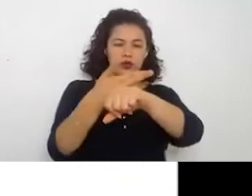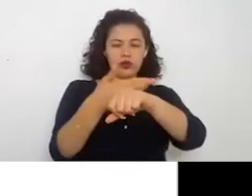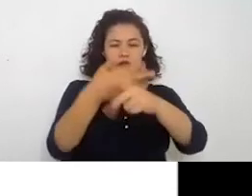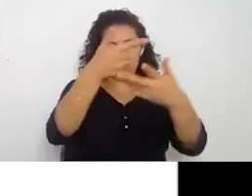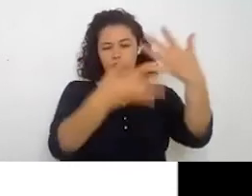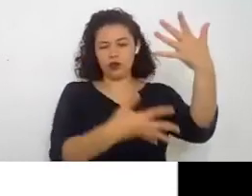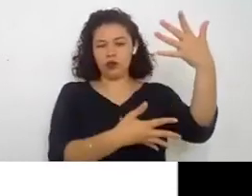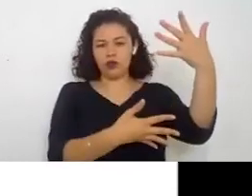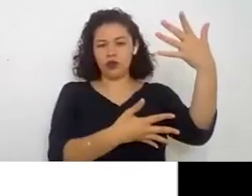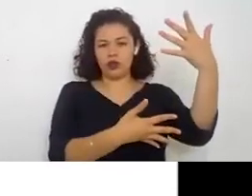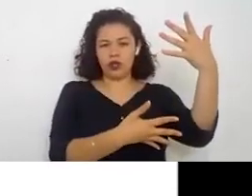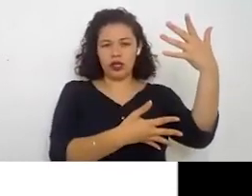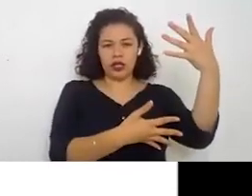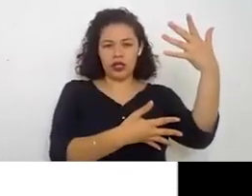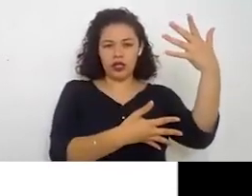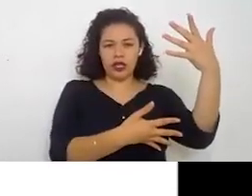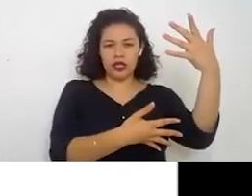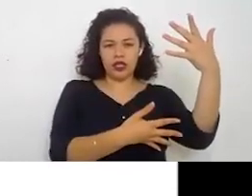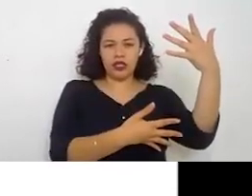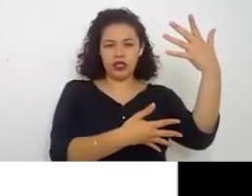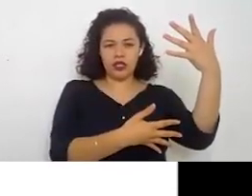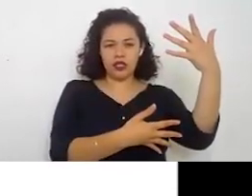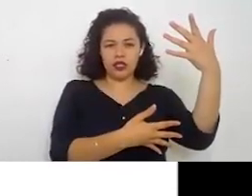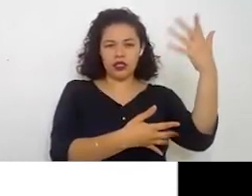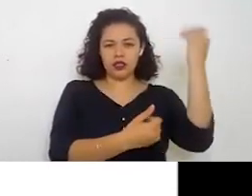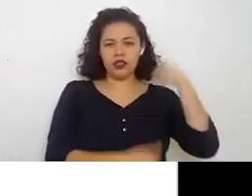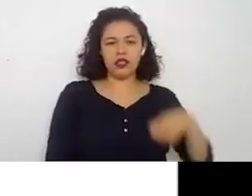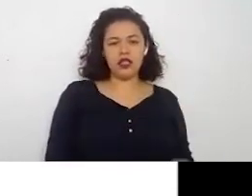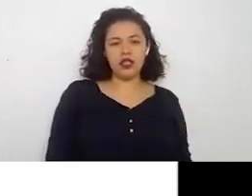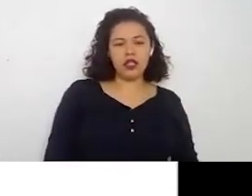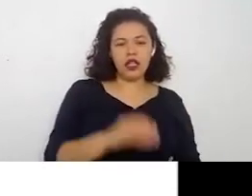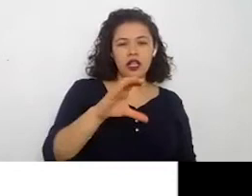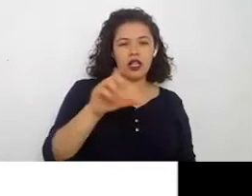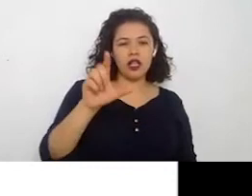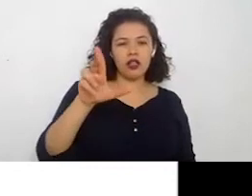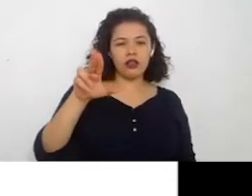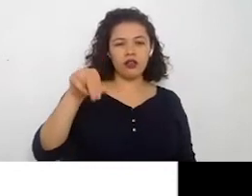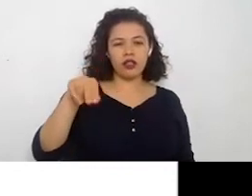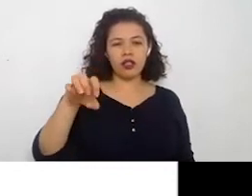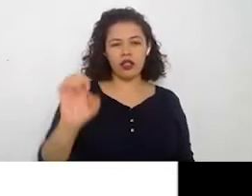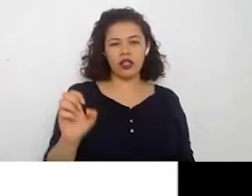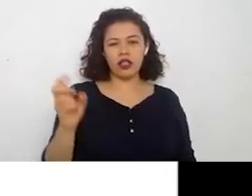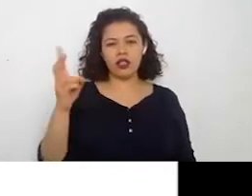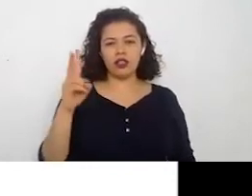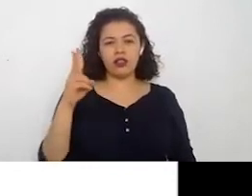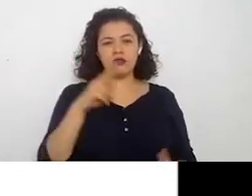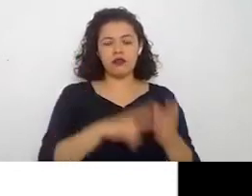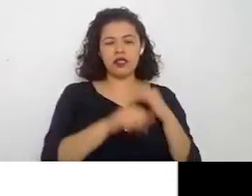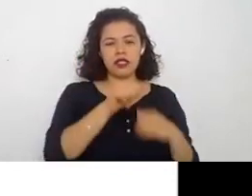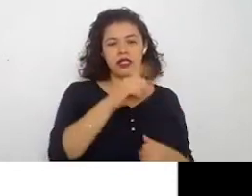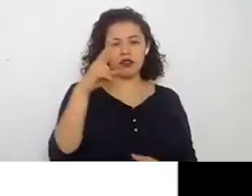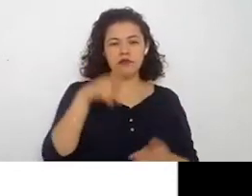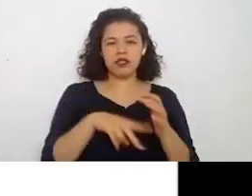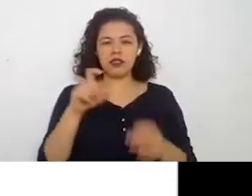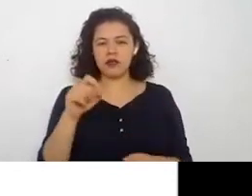del CLUNY, pero tiene en el 2019-2020. Si ahorita visualizamos